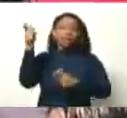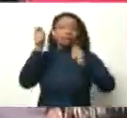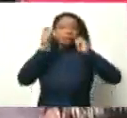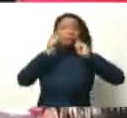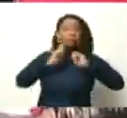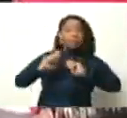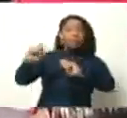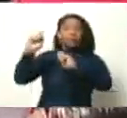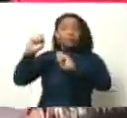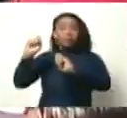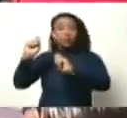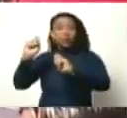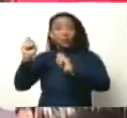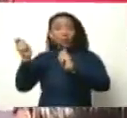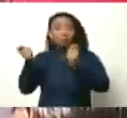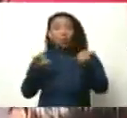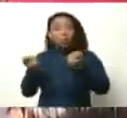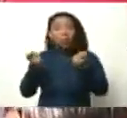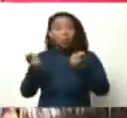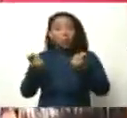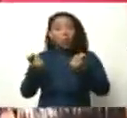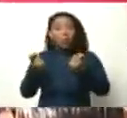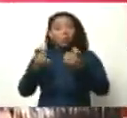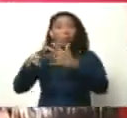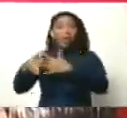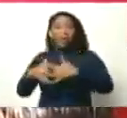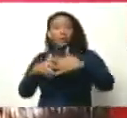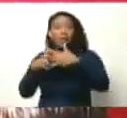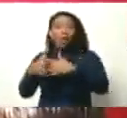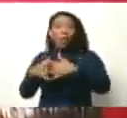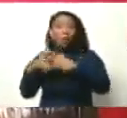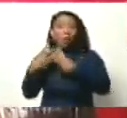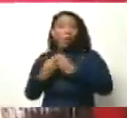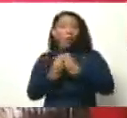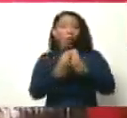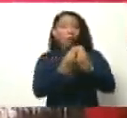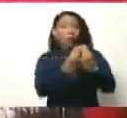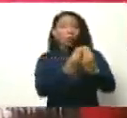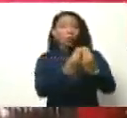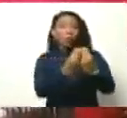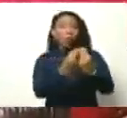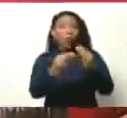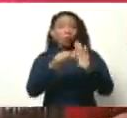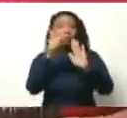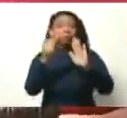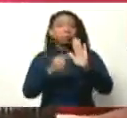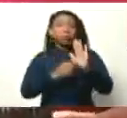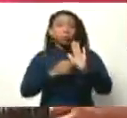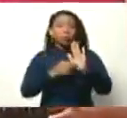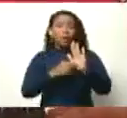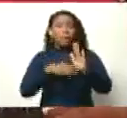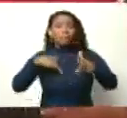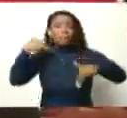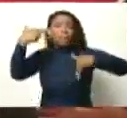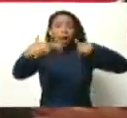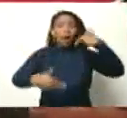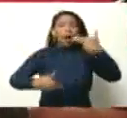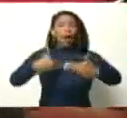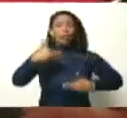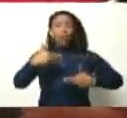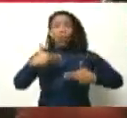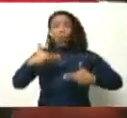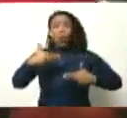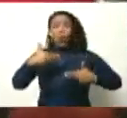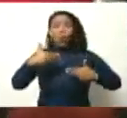de demonización por parte de Estados Unidos, acompañado de la acción concreta de mercenarios y medios de